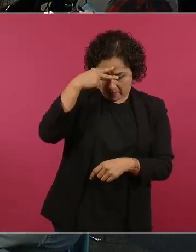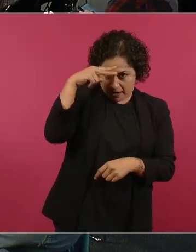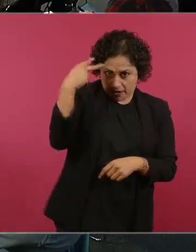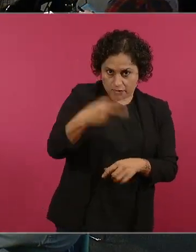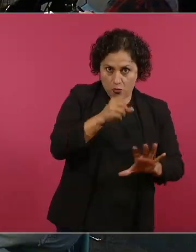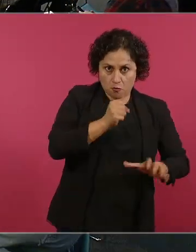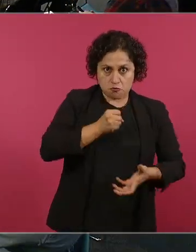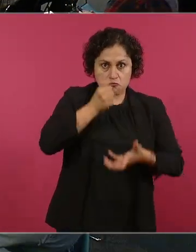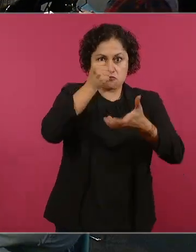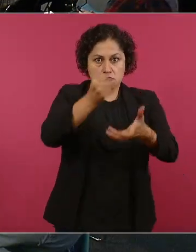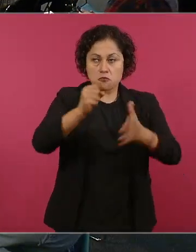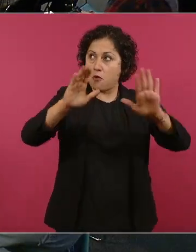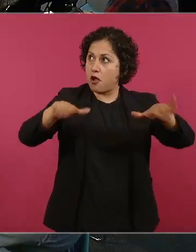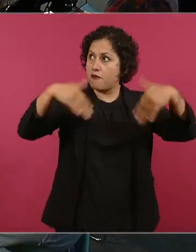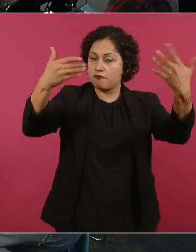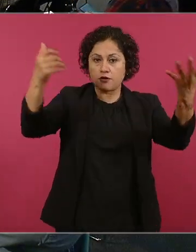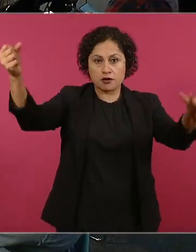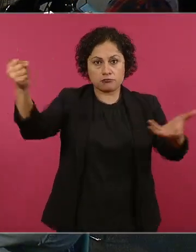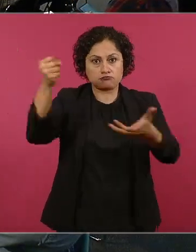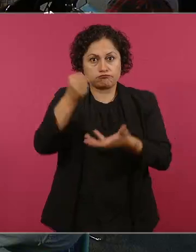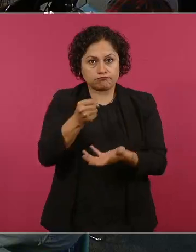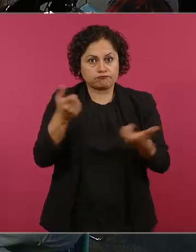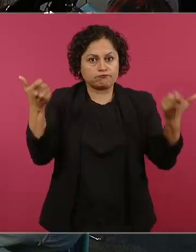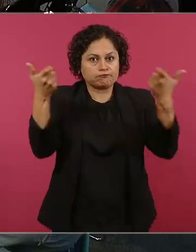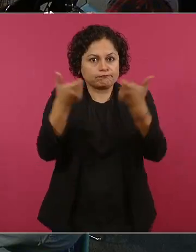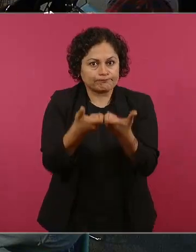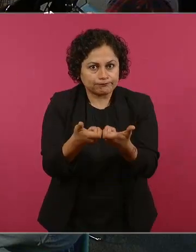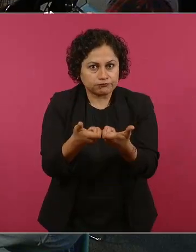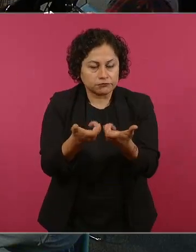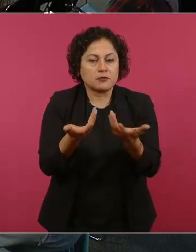Entonces, ¿cómo resolvemos